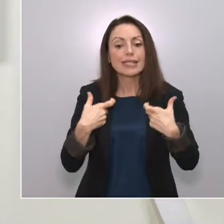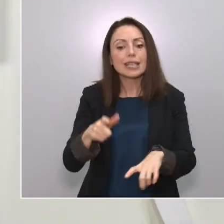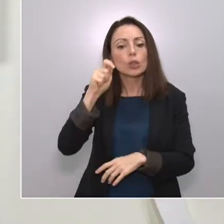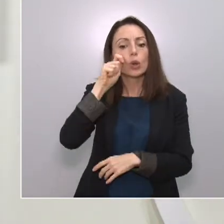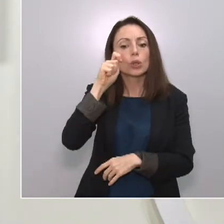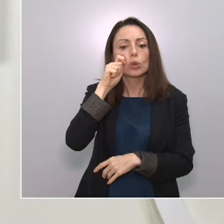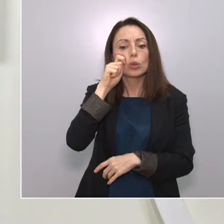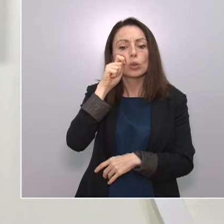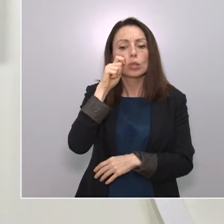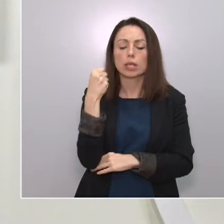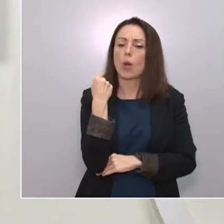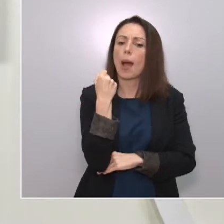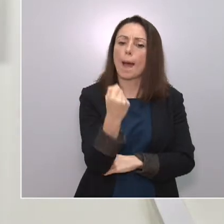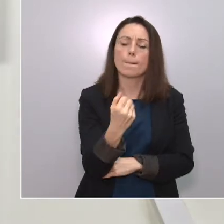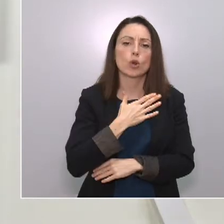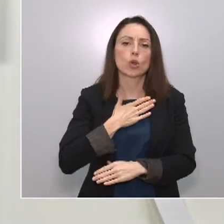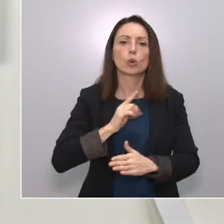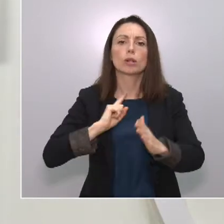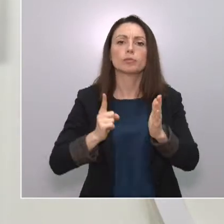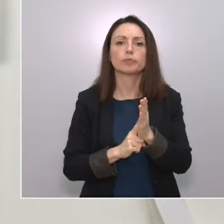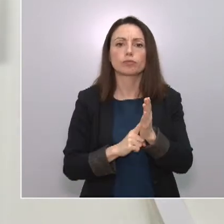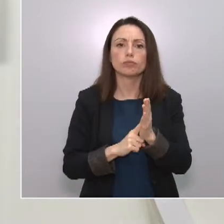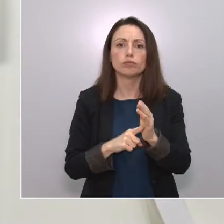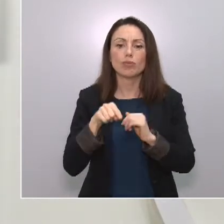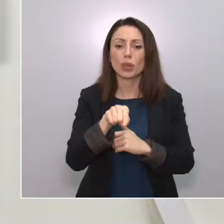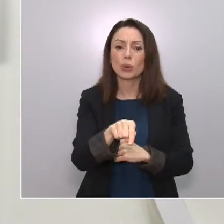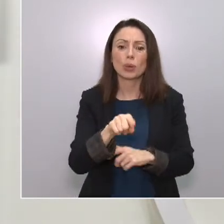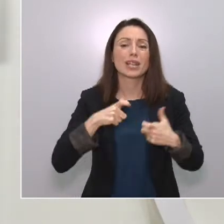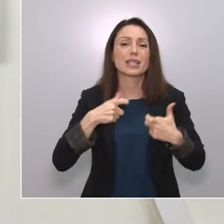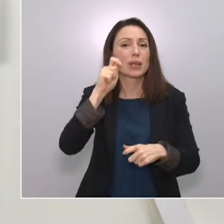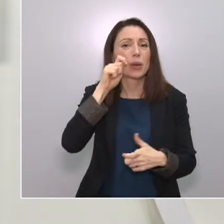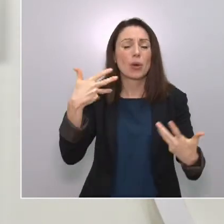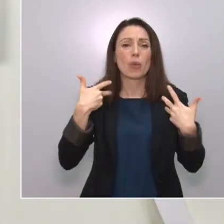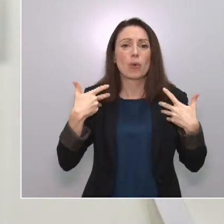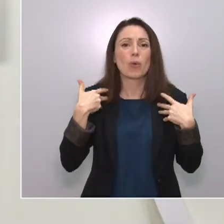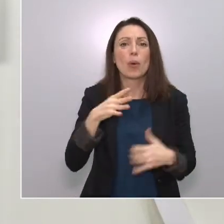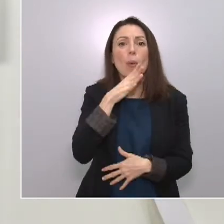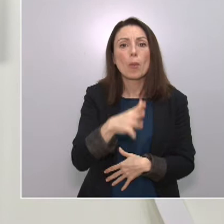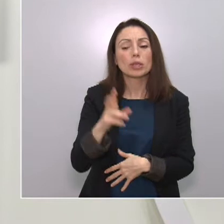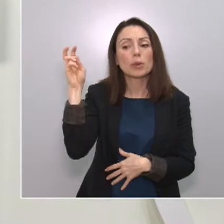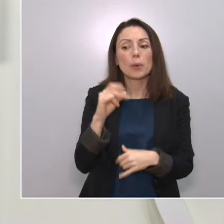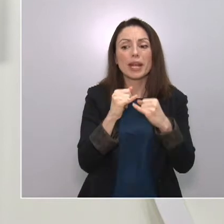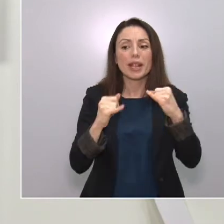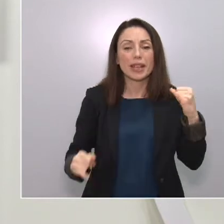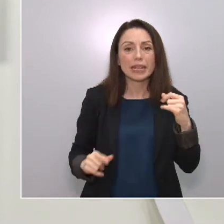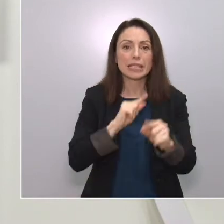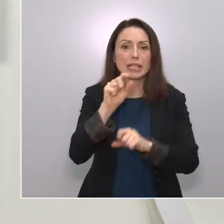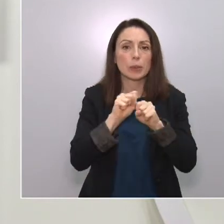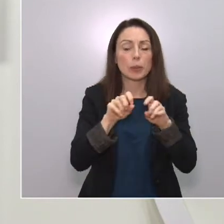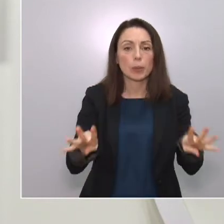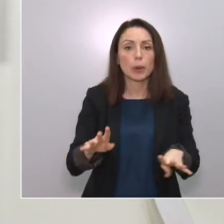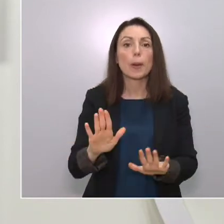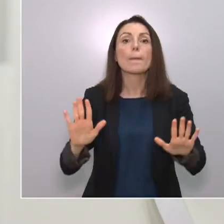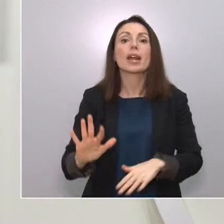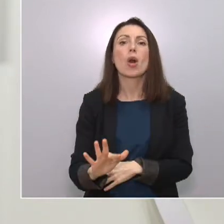con todo nuestro respaldo. Está padeciendo más que muchos otros las consecuencias de esta pandemia. Pero además, y